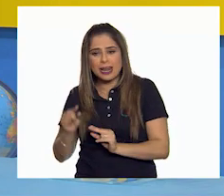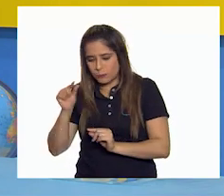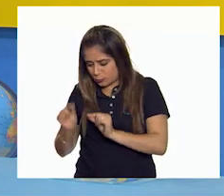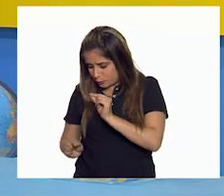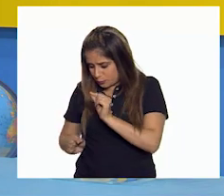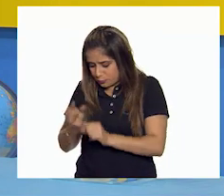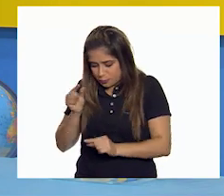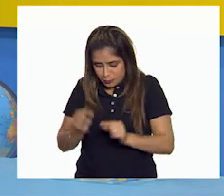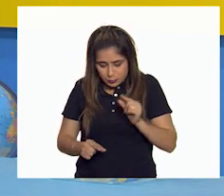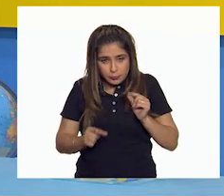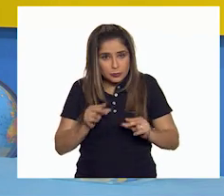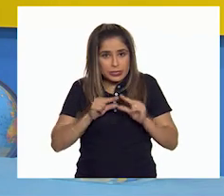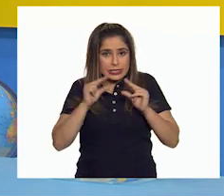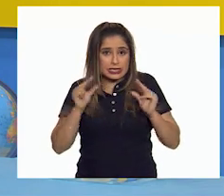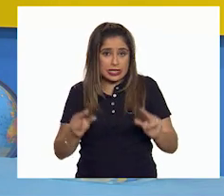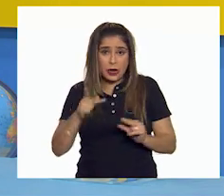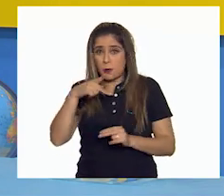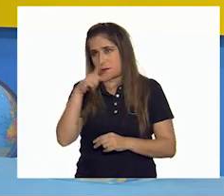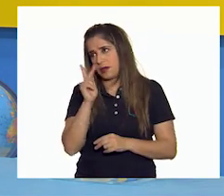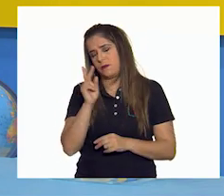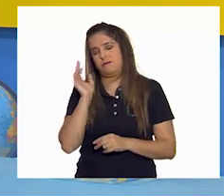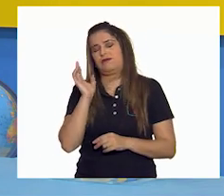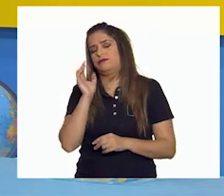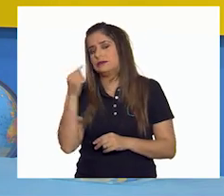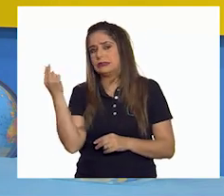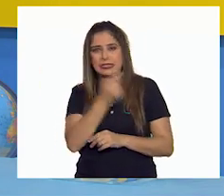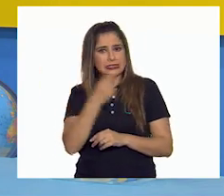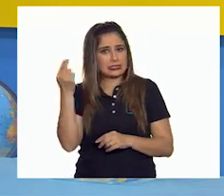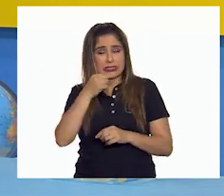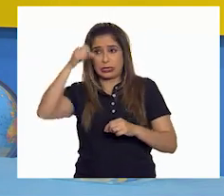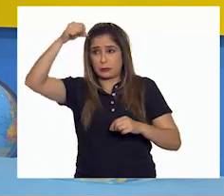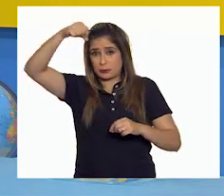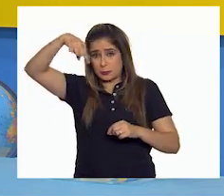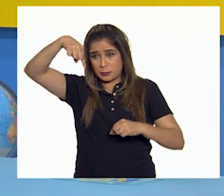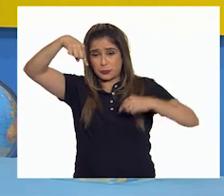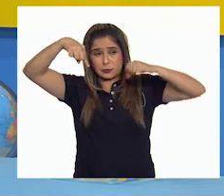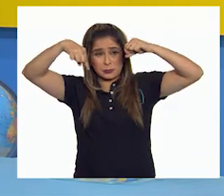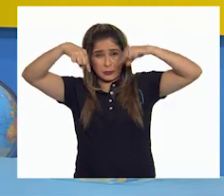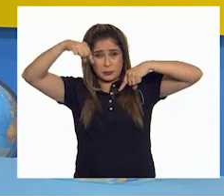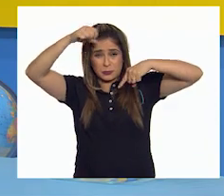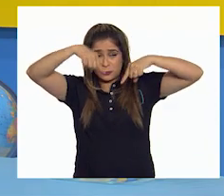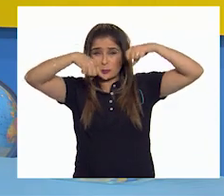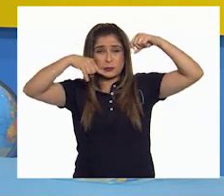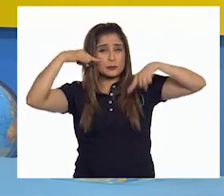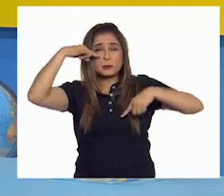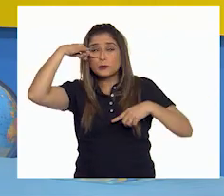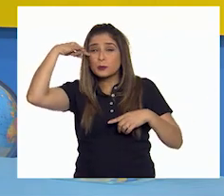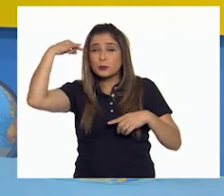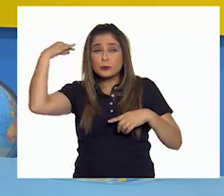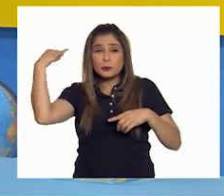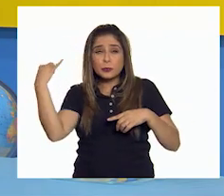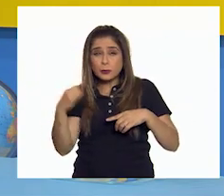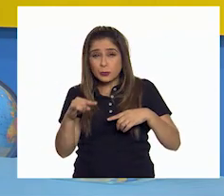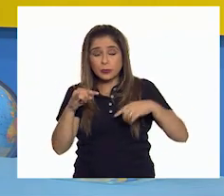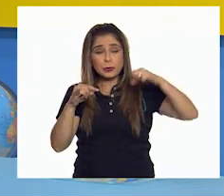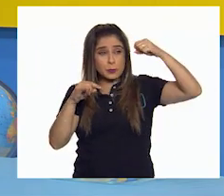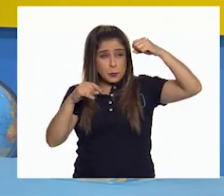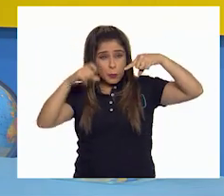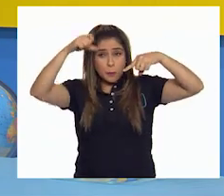interesante, se necesita de 1.000.000 de estas partículas, gotas o cristales microscópicos, para formar una